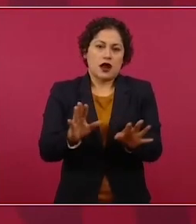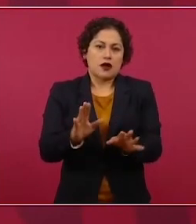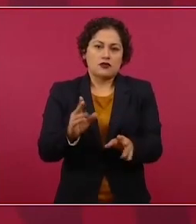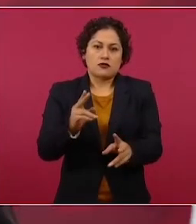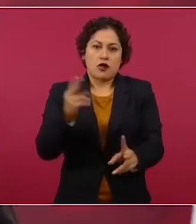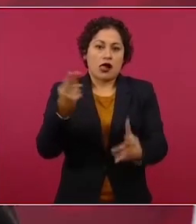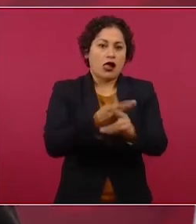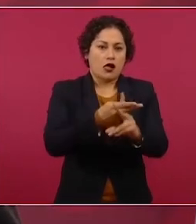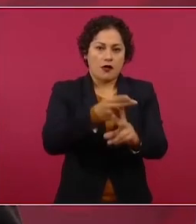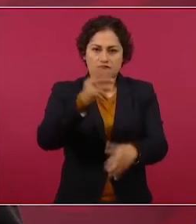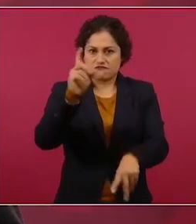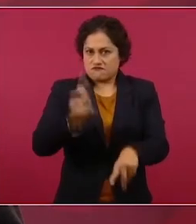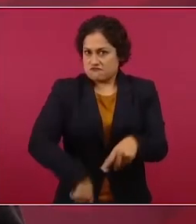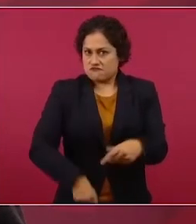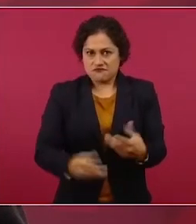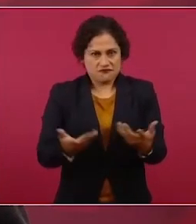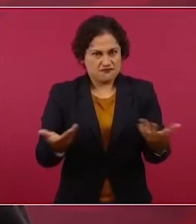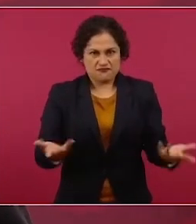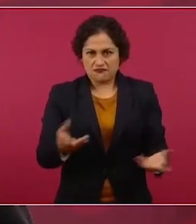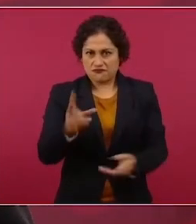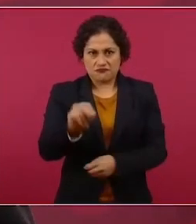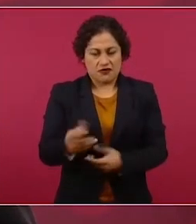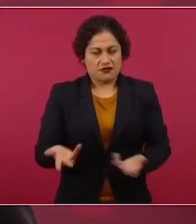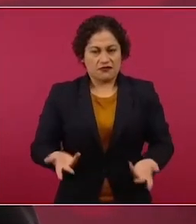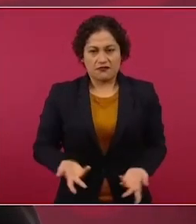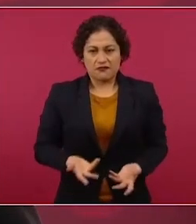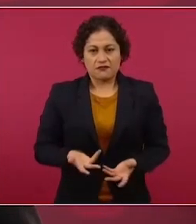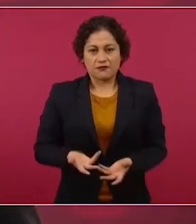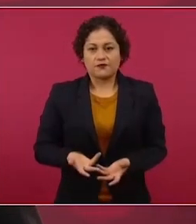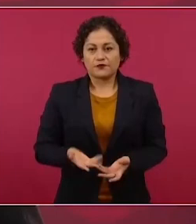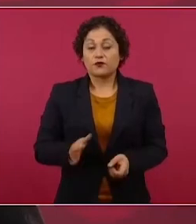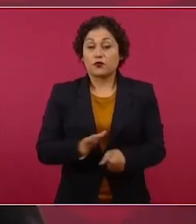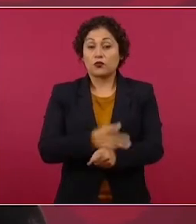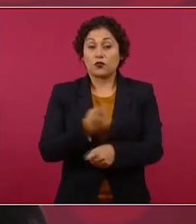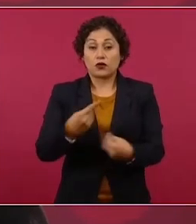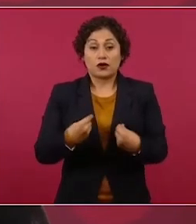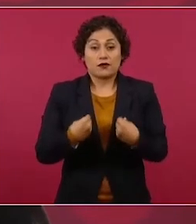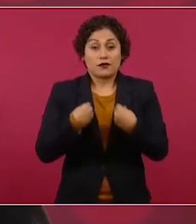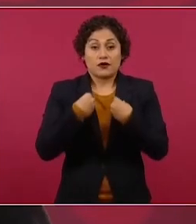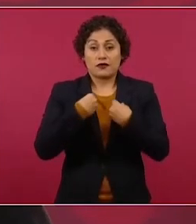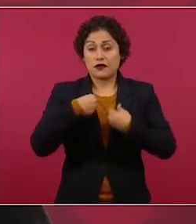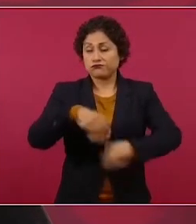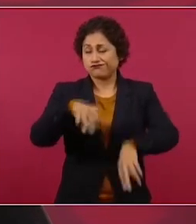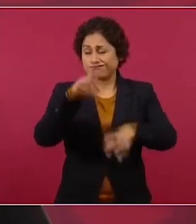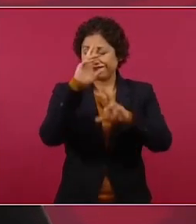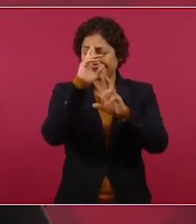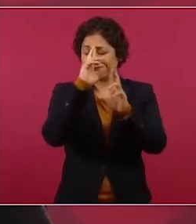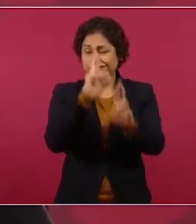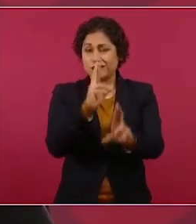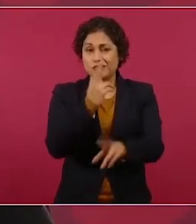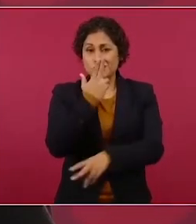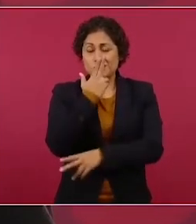que es lo más sagrado, la vida humana. Entonces,